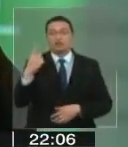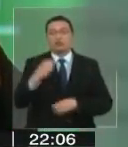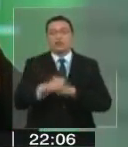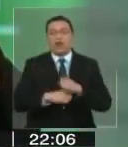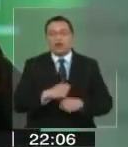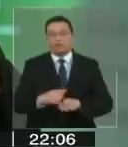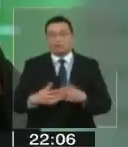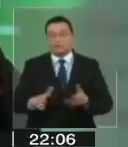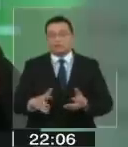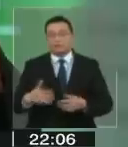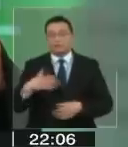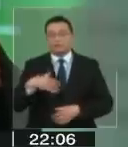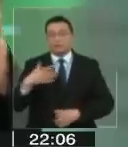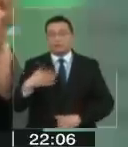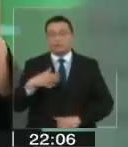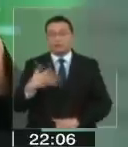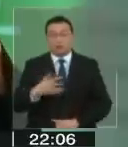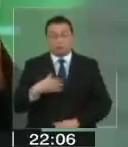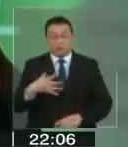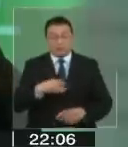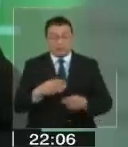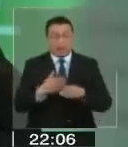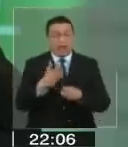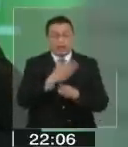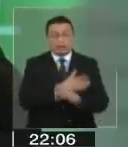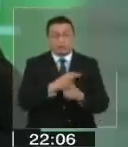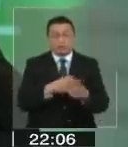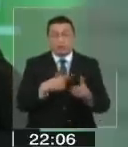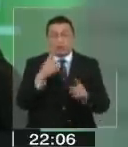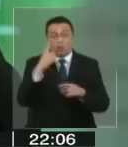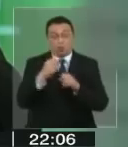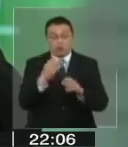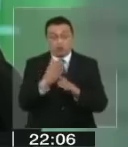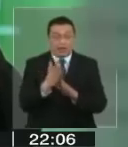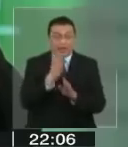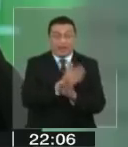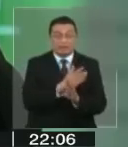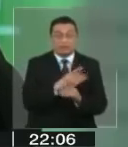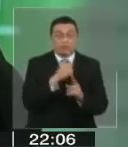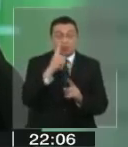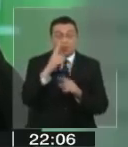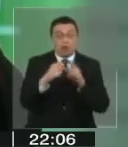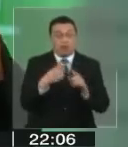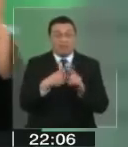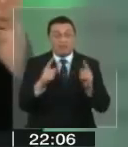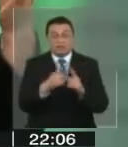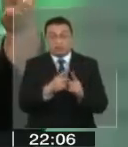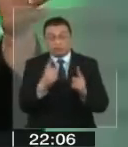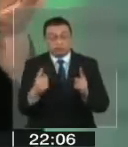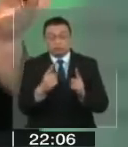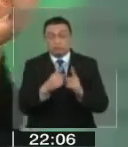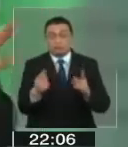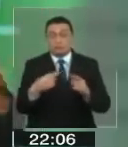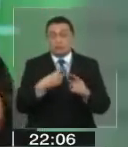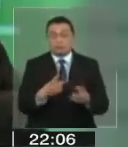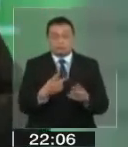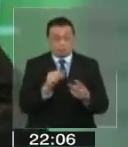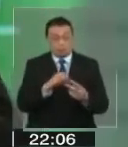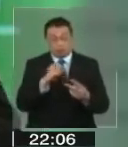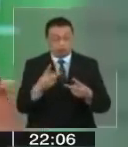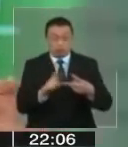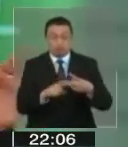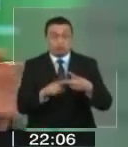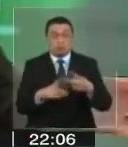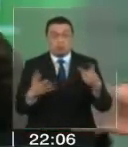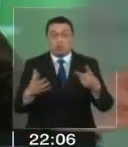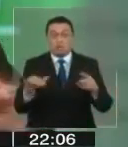años. Ya. Yo tenía a mi hija anterior que nació un año anterior, el año llevaba un año de diferencia. Entonces uno dice, bueno, aquí viene otro